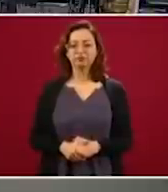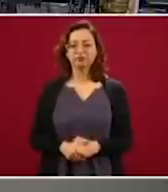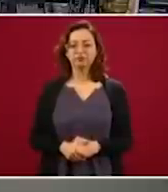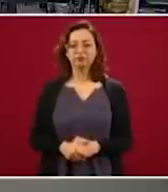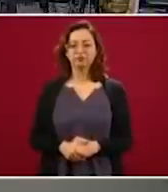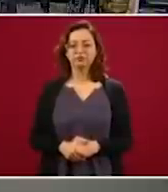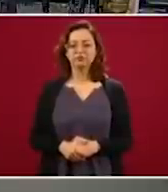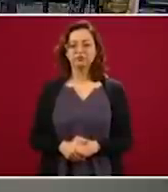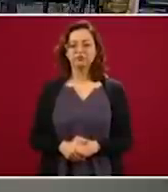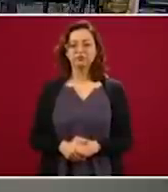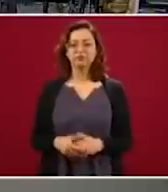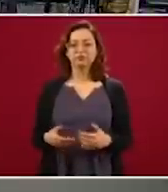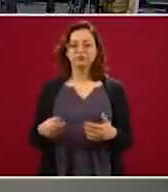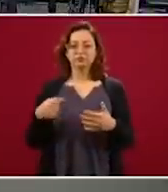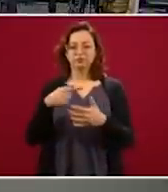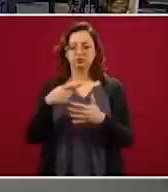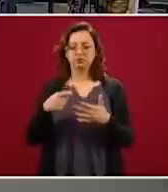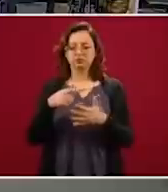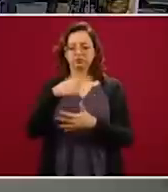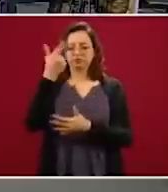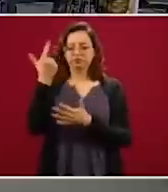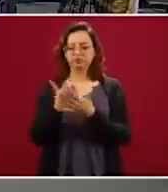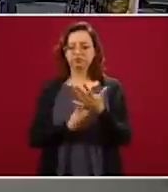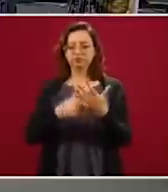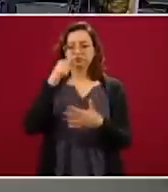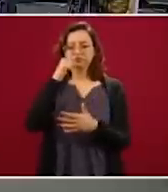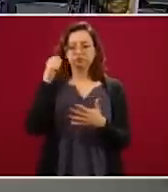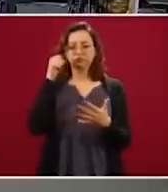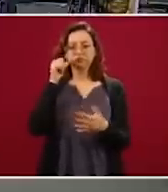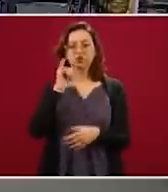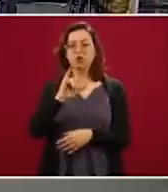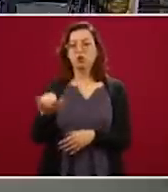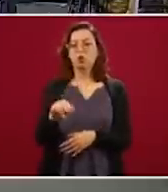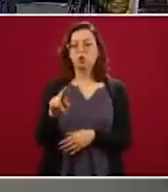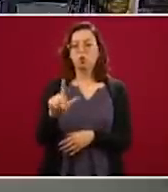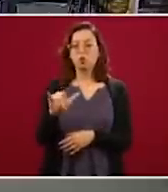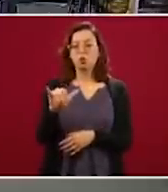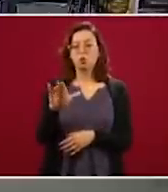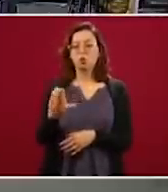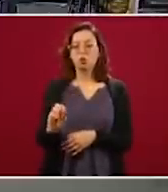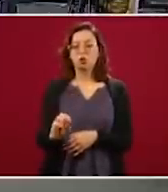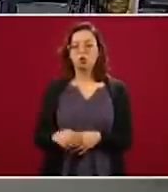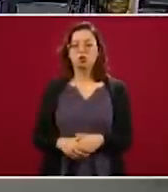Bueno, siguiendo esta lista que fue de ayer, es Julio Omar.